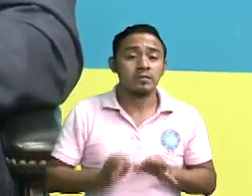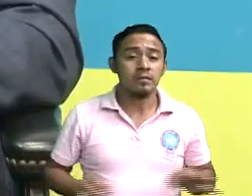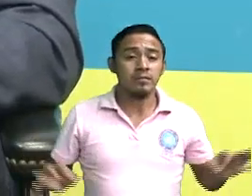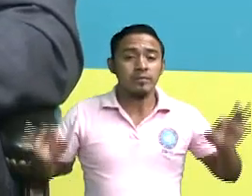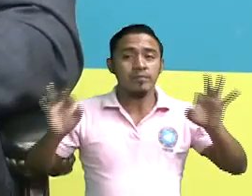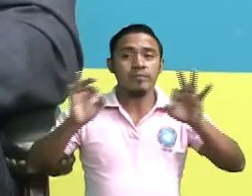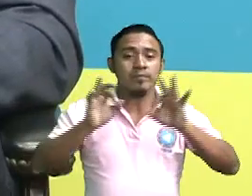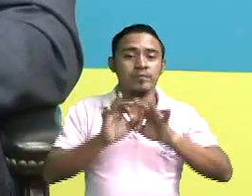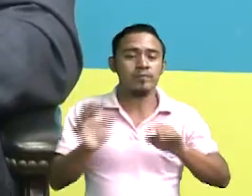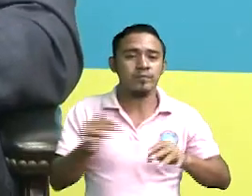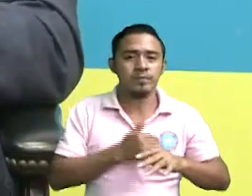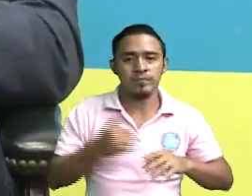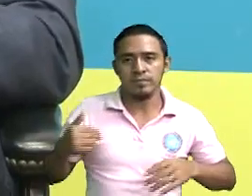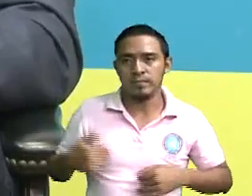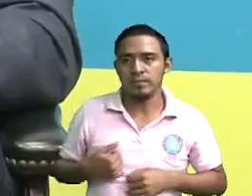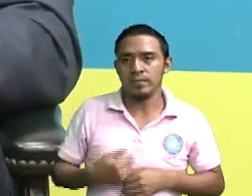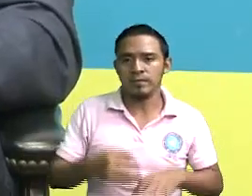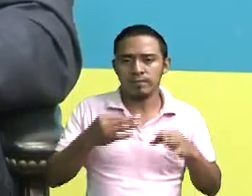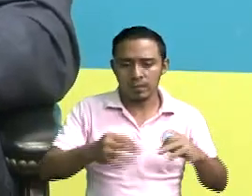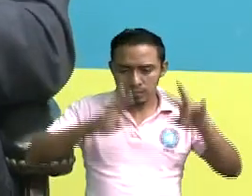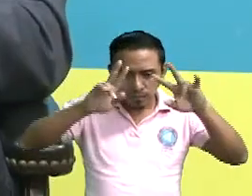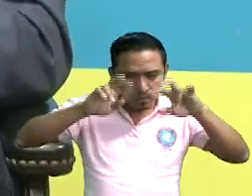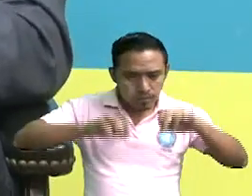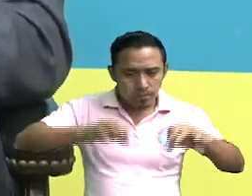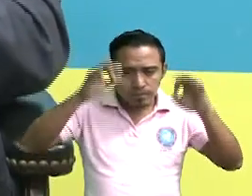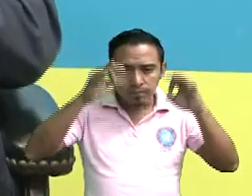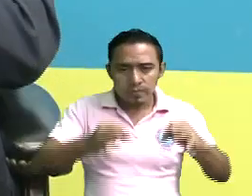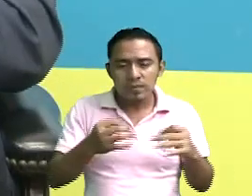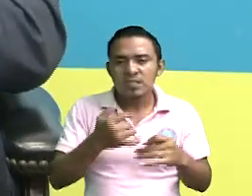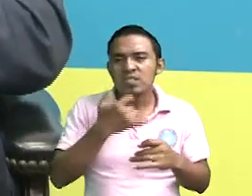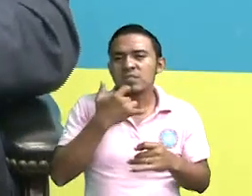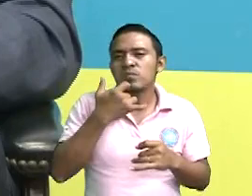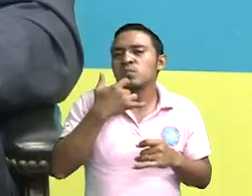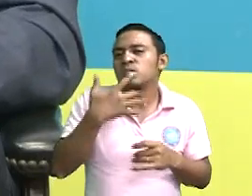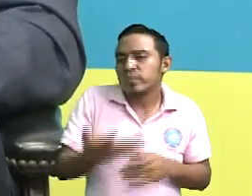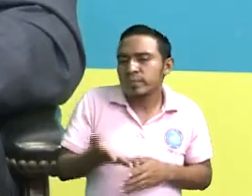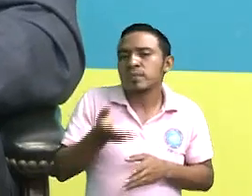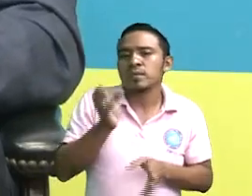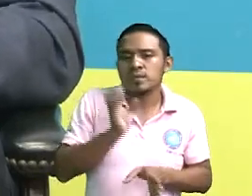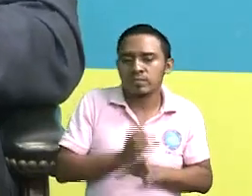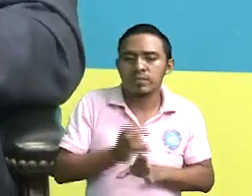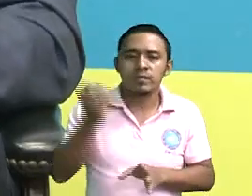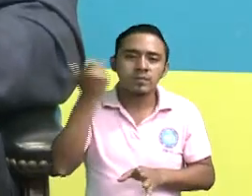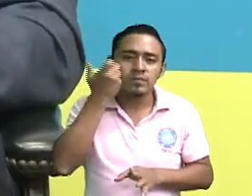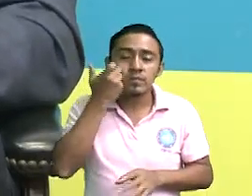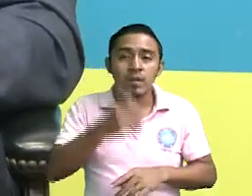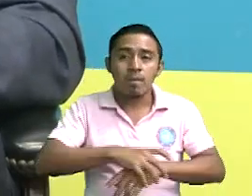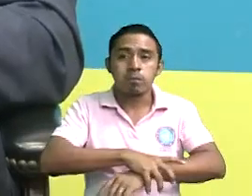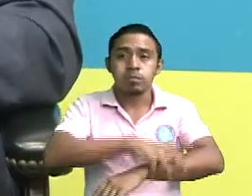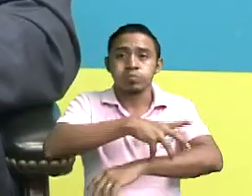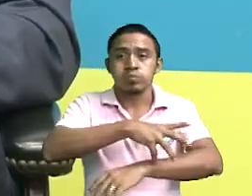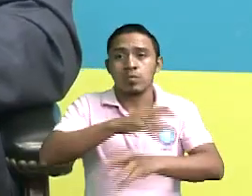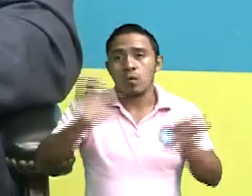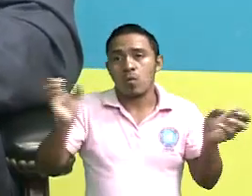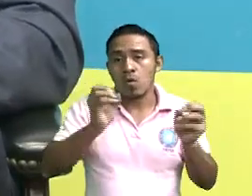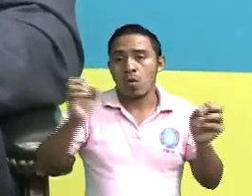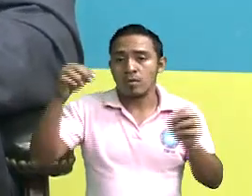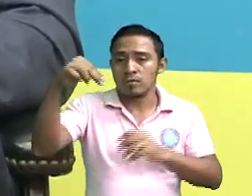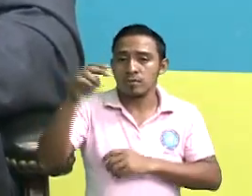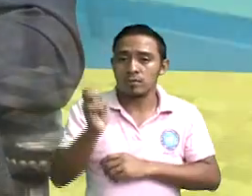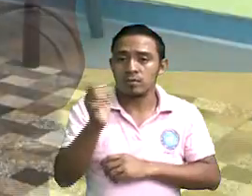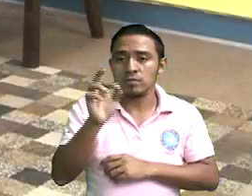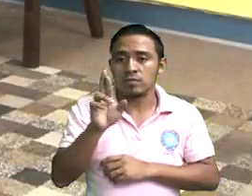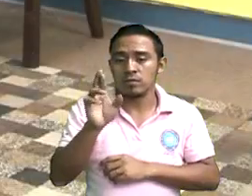a realizar es establecer el diagnóstico y definir la causa que está enfermando al músculo o a la unión